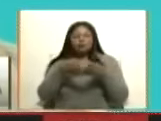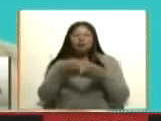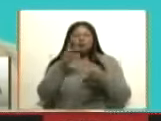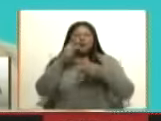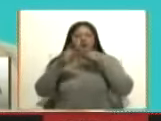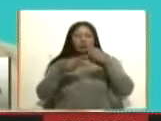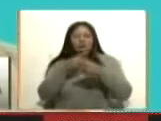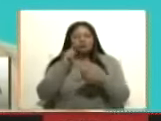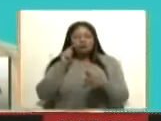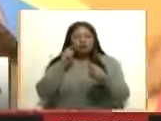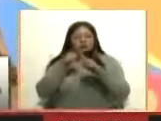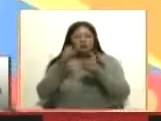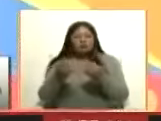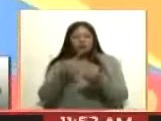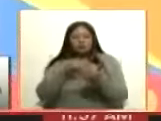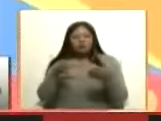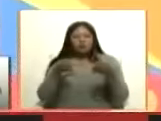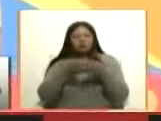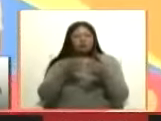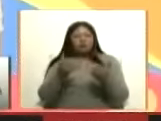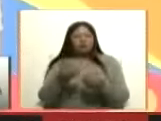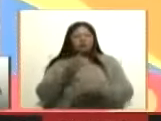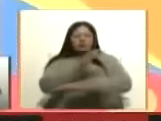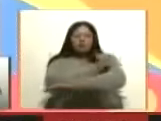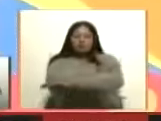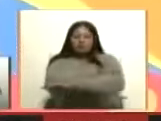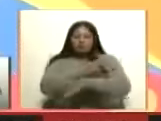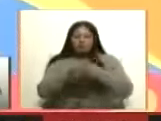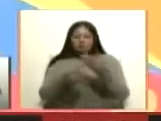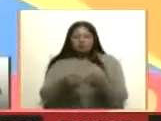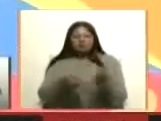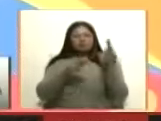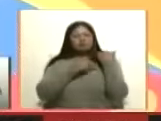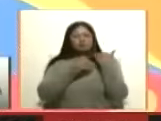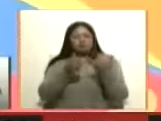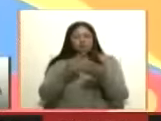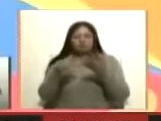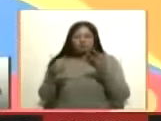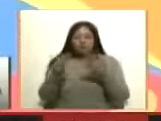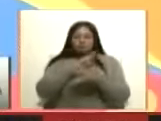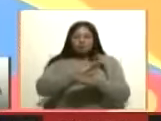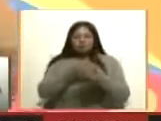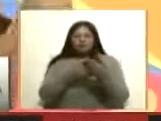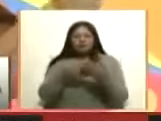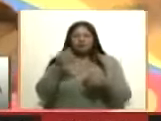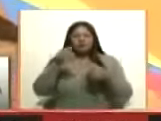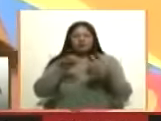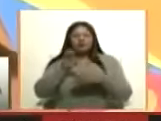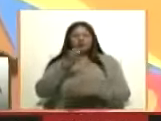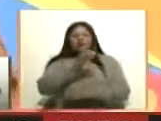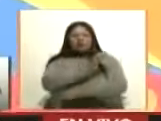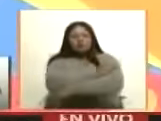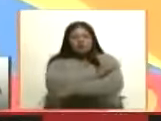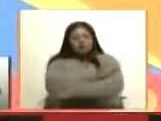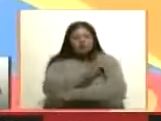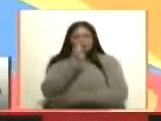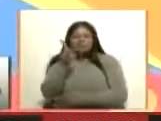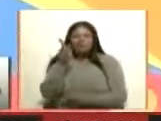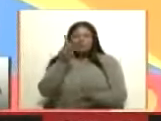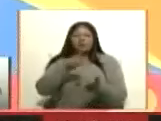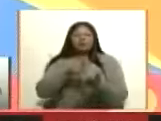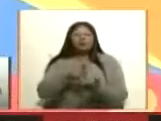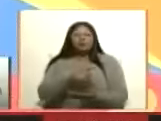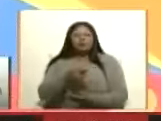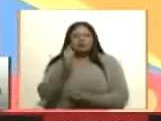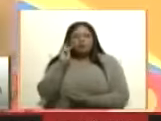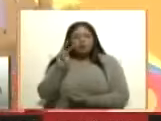reconocerlo el día de hoy a los partidos de oposición a los representantes de diversas fuerzas de la oposición que también participaron y los vimos